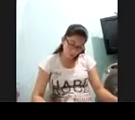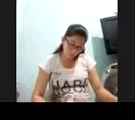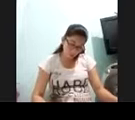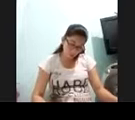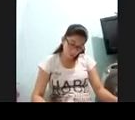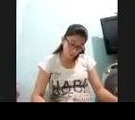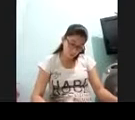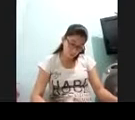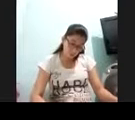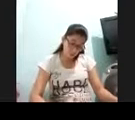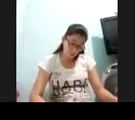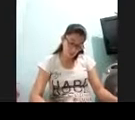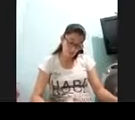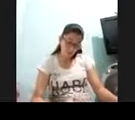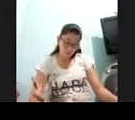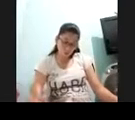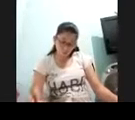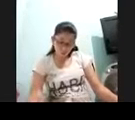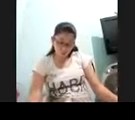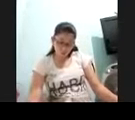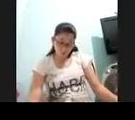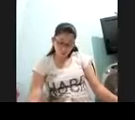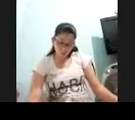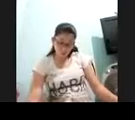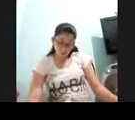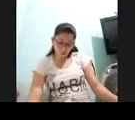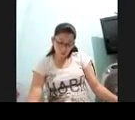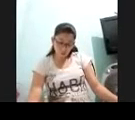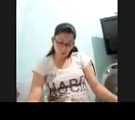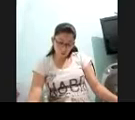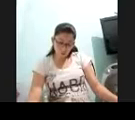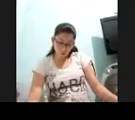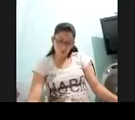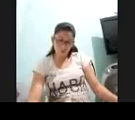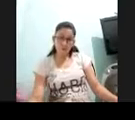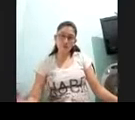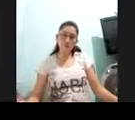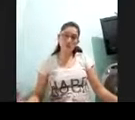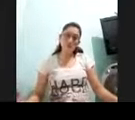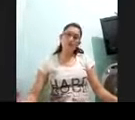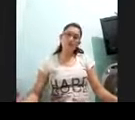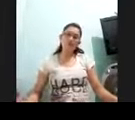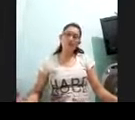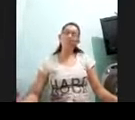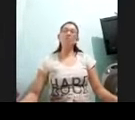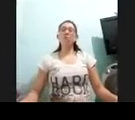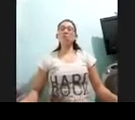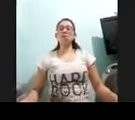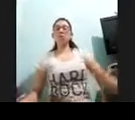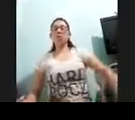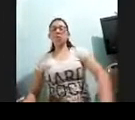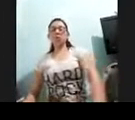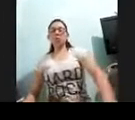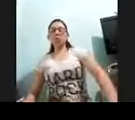digan M, no, no, a la M no le gusta que le digan R, porque dice, no, yo no soy la R, yo soy la Emma. ¿Yeah? Y